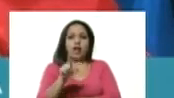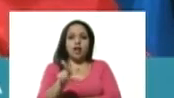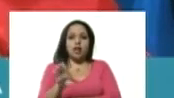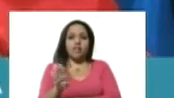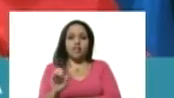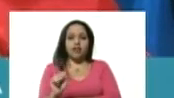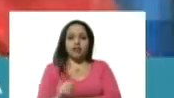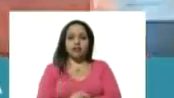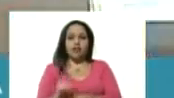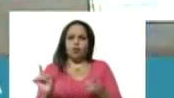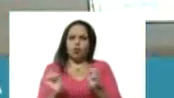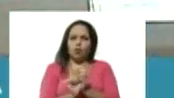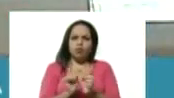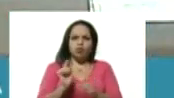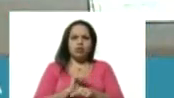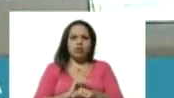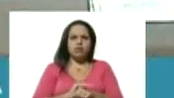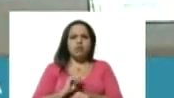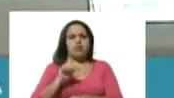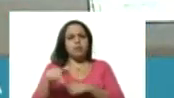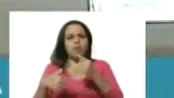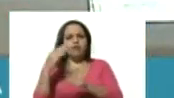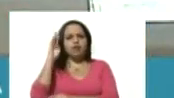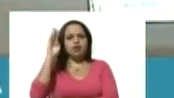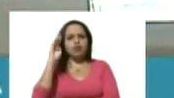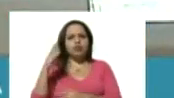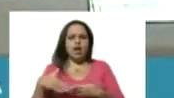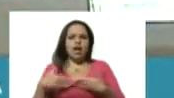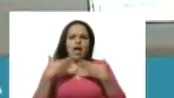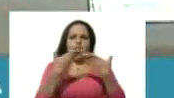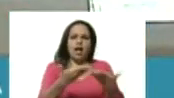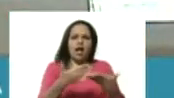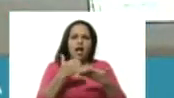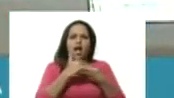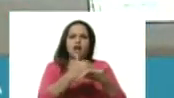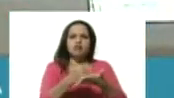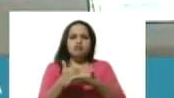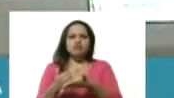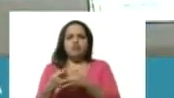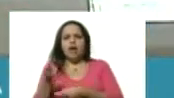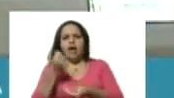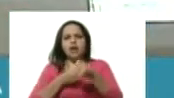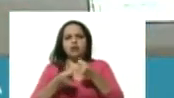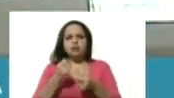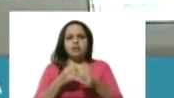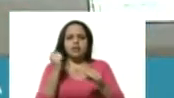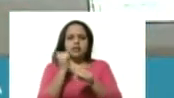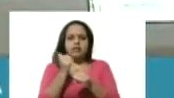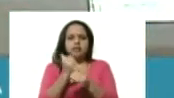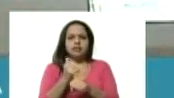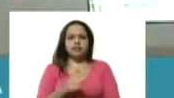plazo, diseñar incentivos, sobre todo para las economías